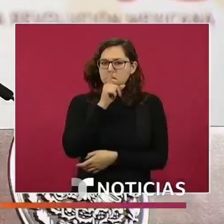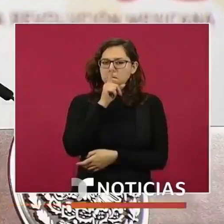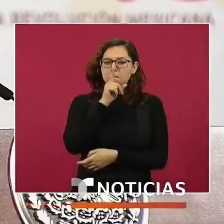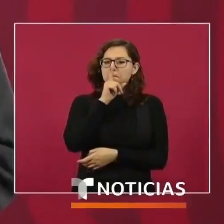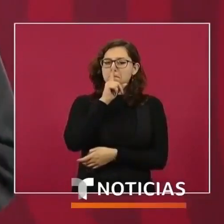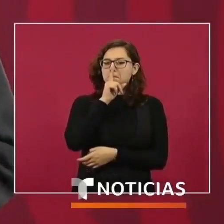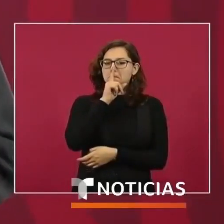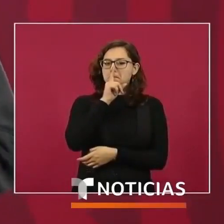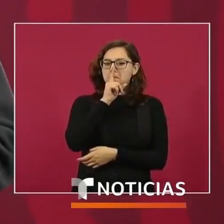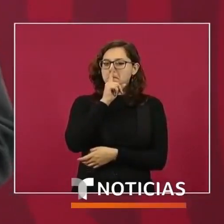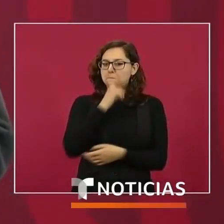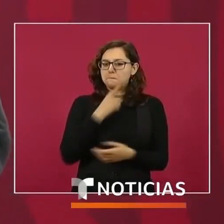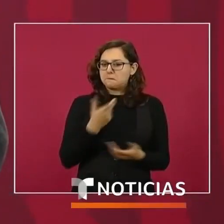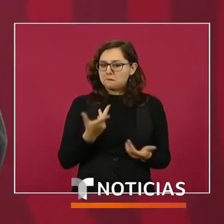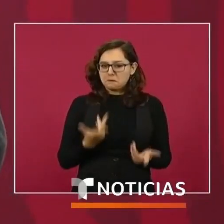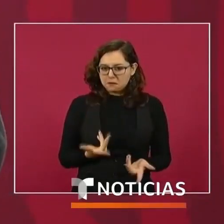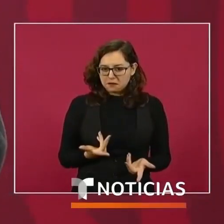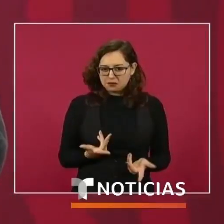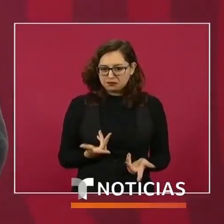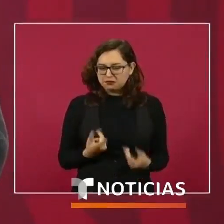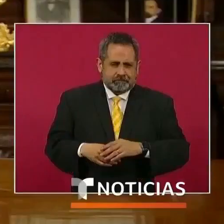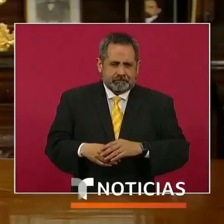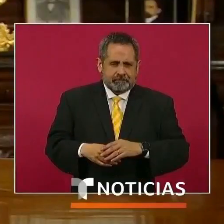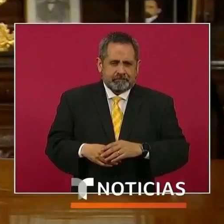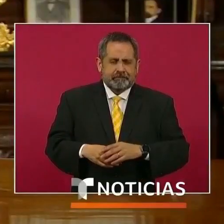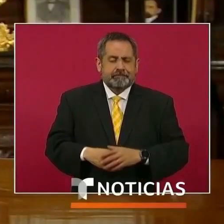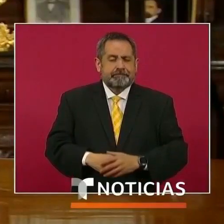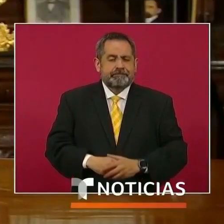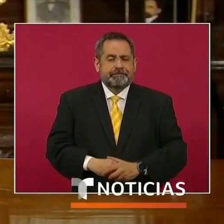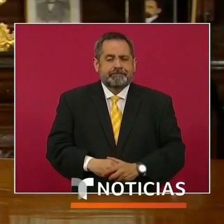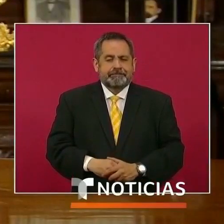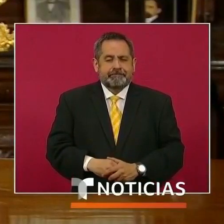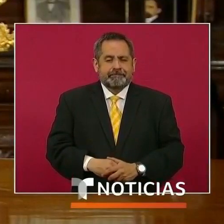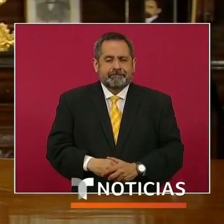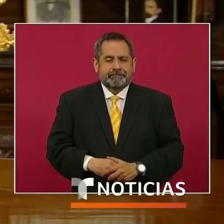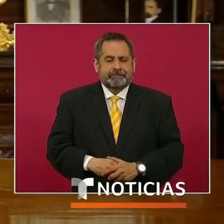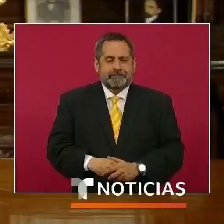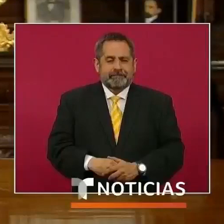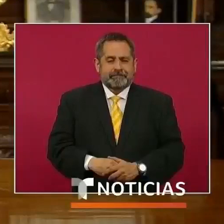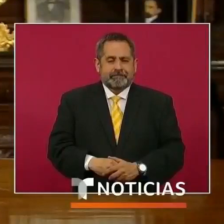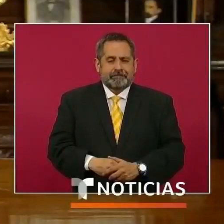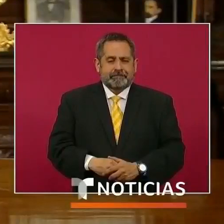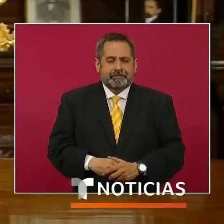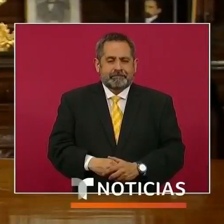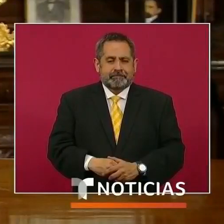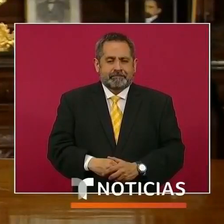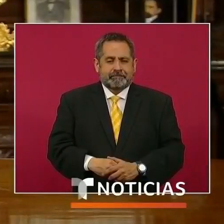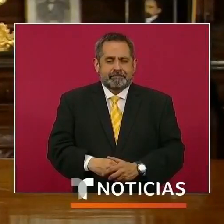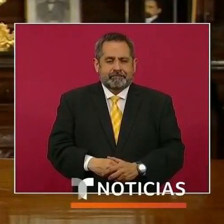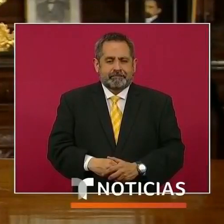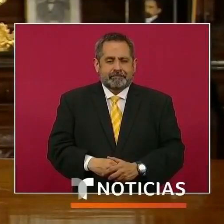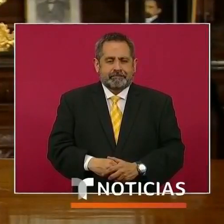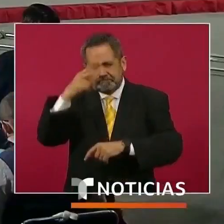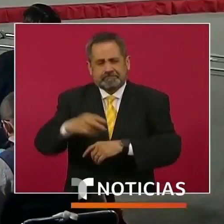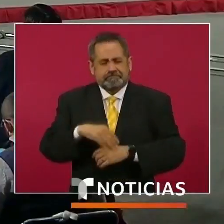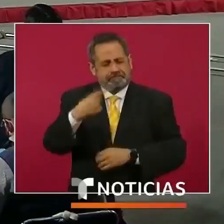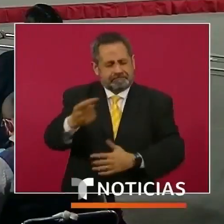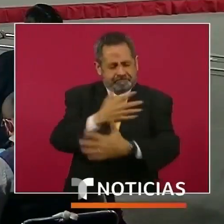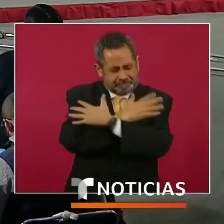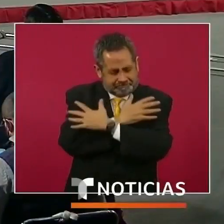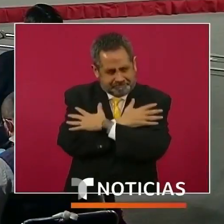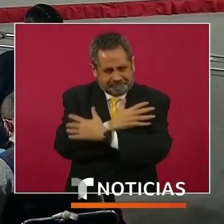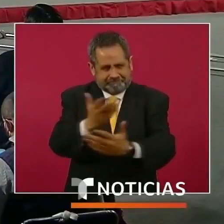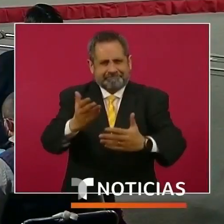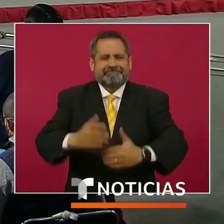gravedad de la anterior. Estuvo aislado toda una semana, pero publicó videos donde aseguró que